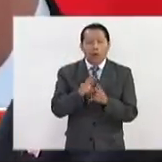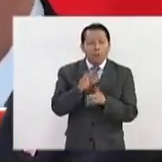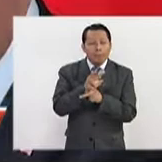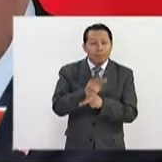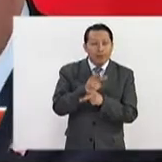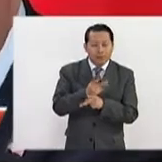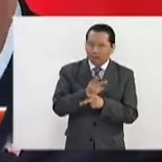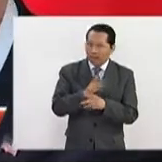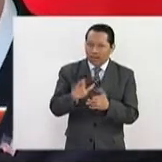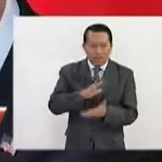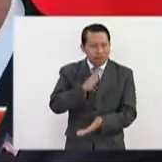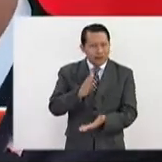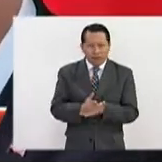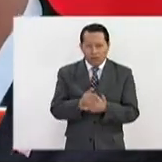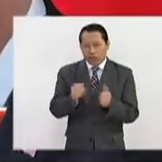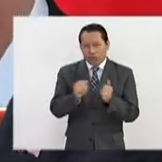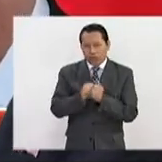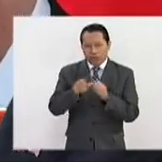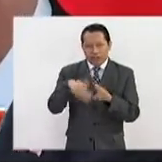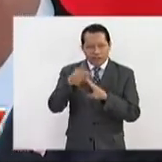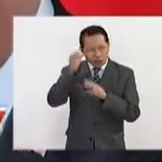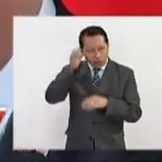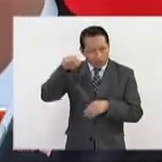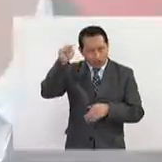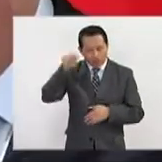con el régimen de Pyongyang.